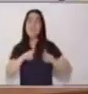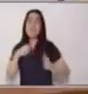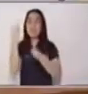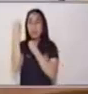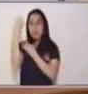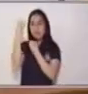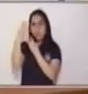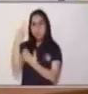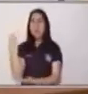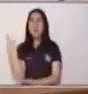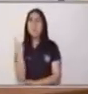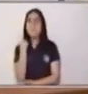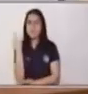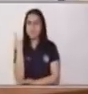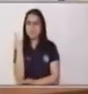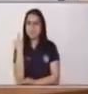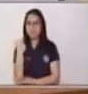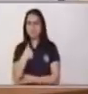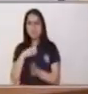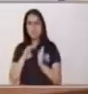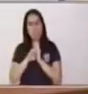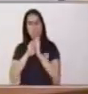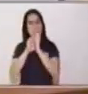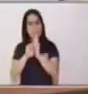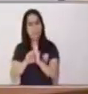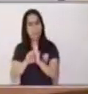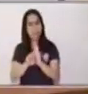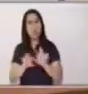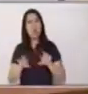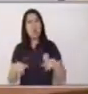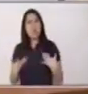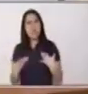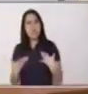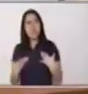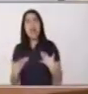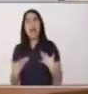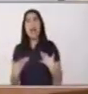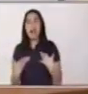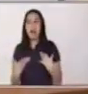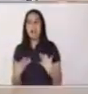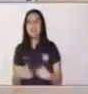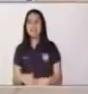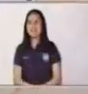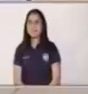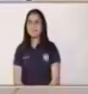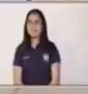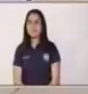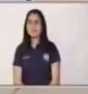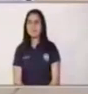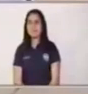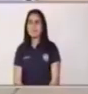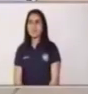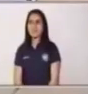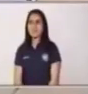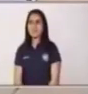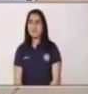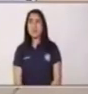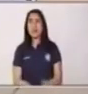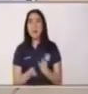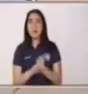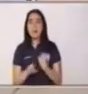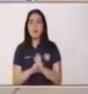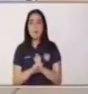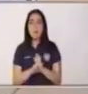preguntas podemos formular para el inicio para la formulación de alguna pregunta? Aquí te traigo estos tips. Por